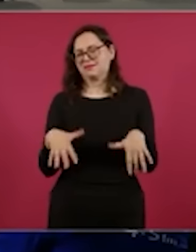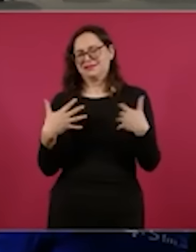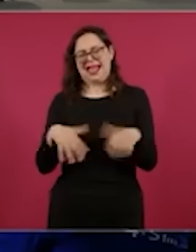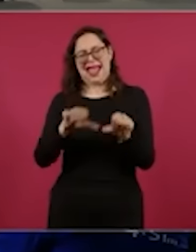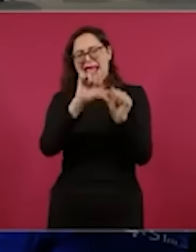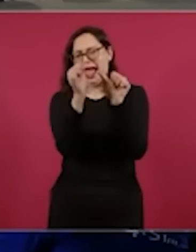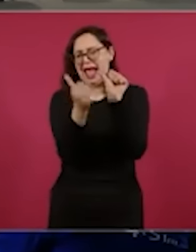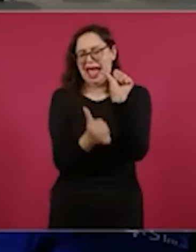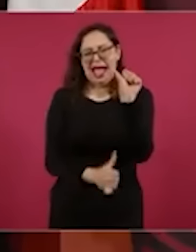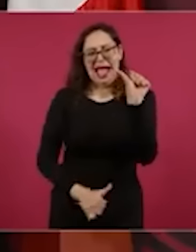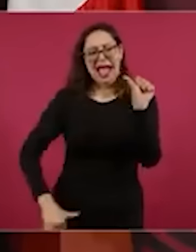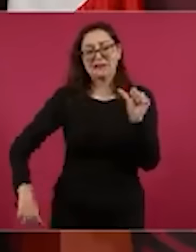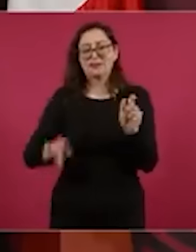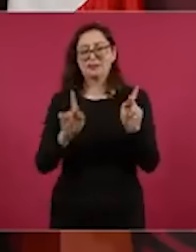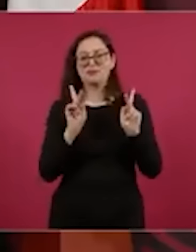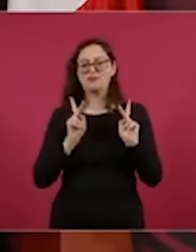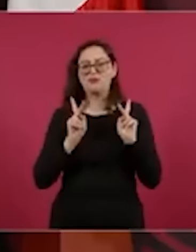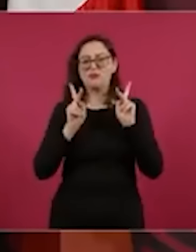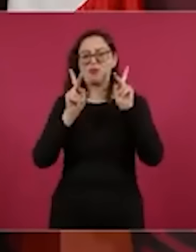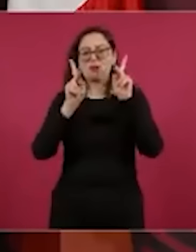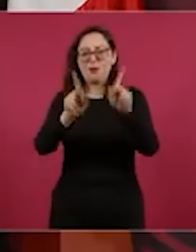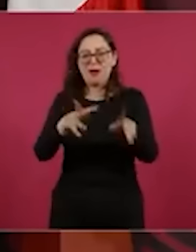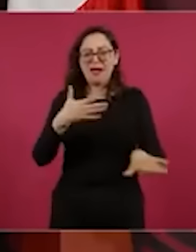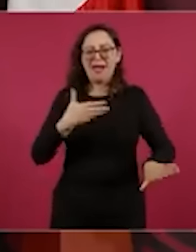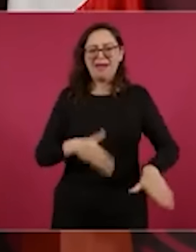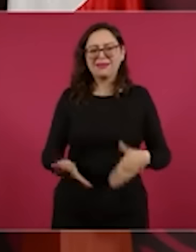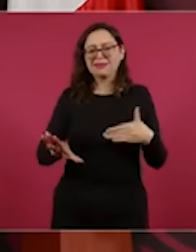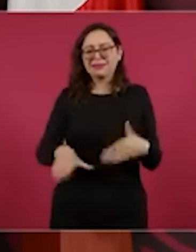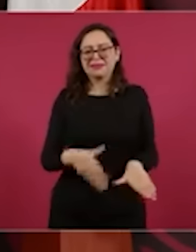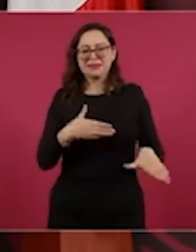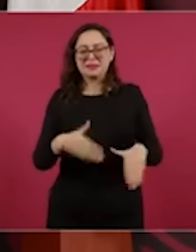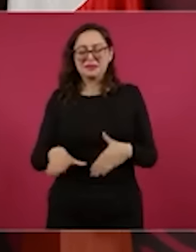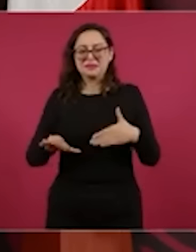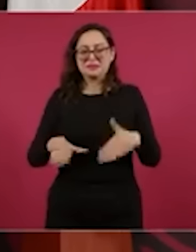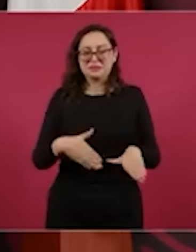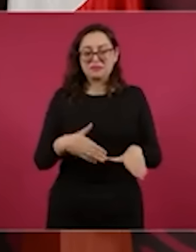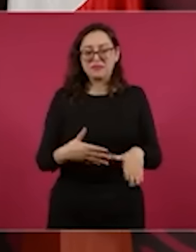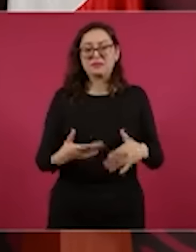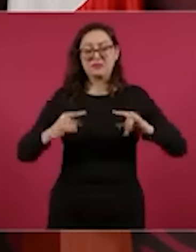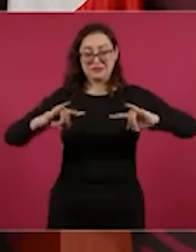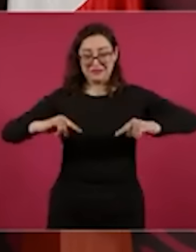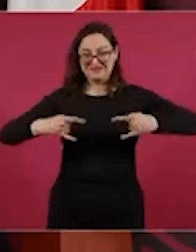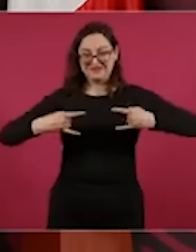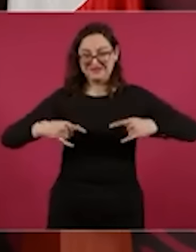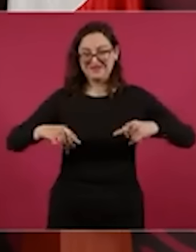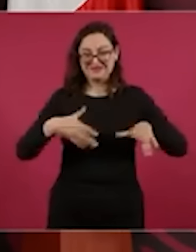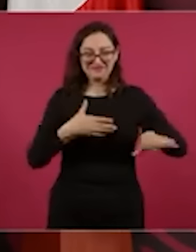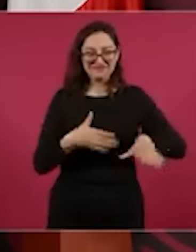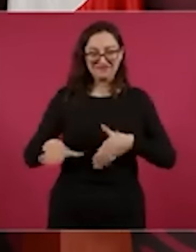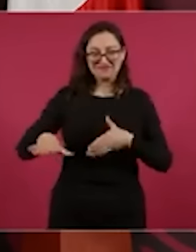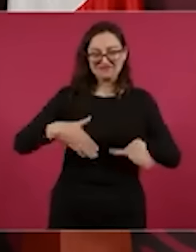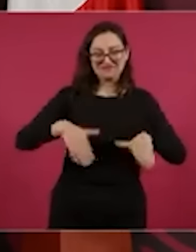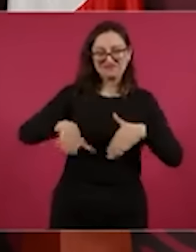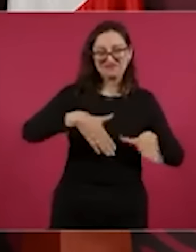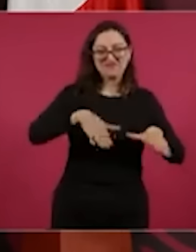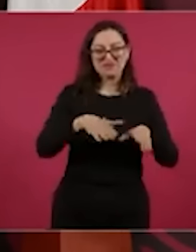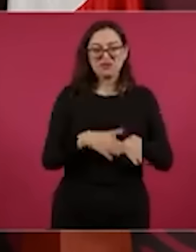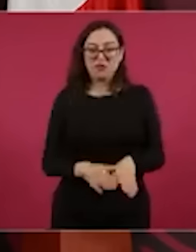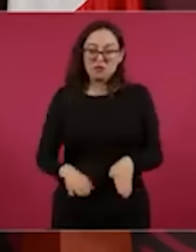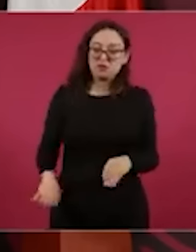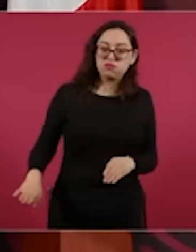A partir de la apertura de Los Pinos podemos llegar al nuevo Parque de Aztlán por una de ellas y por la